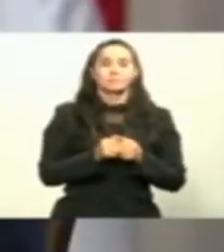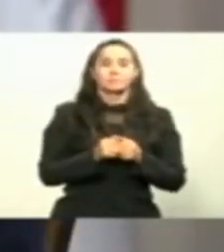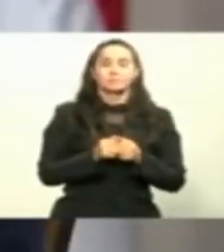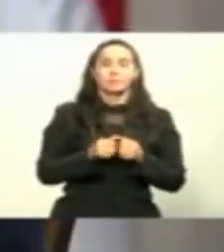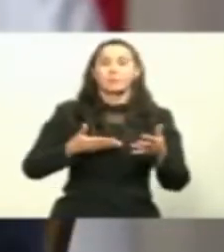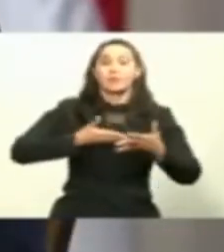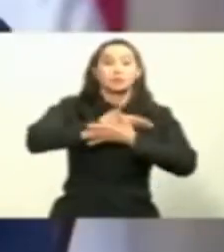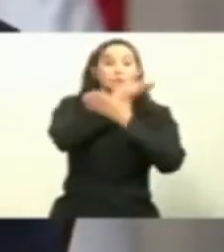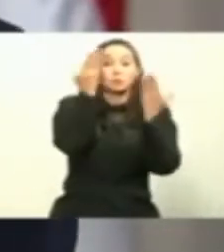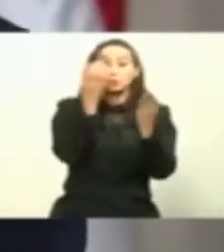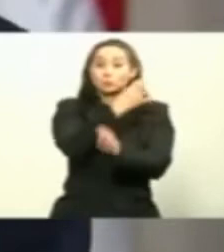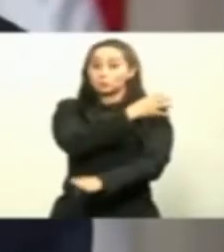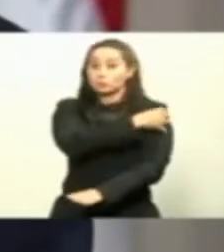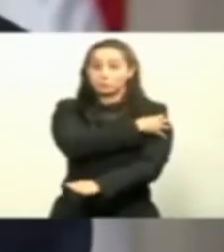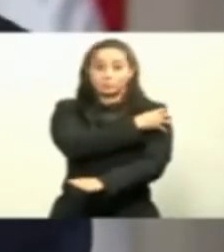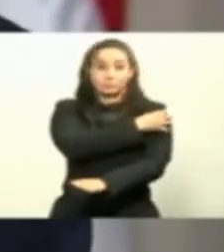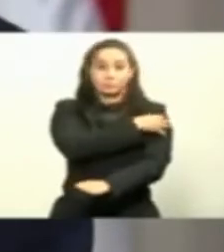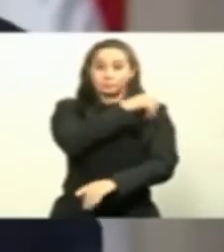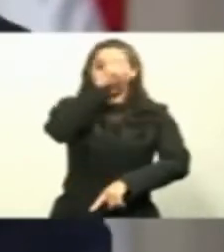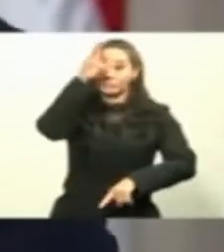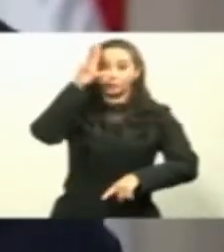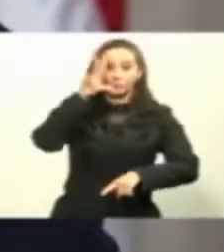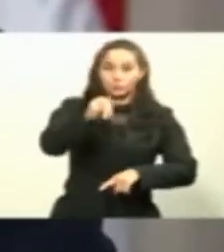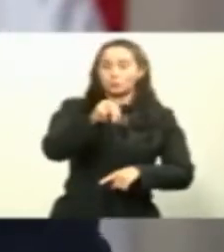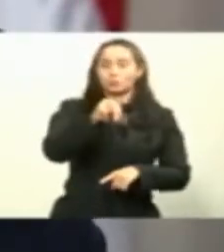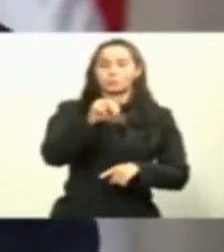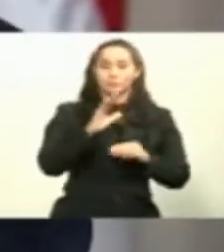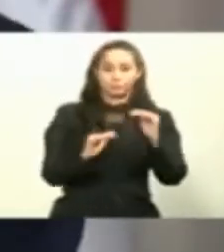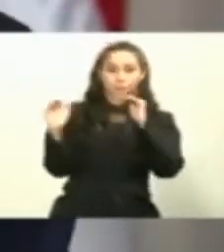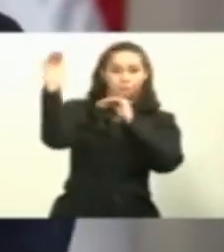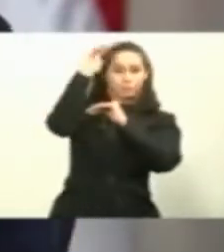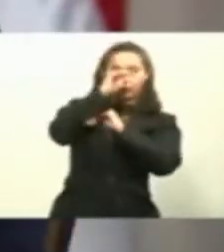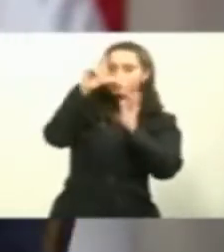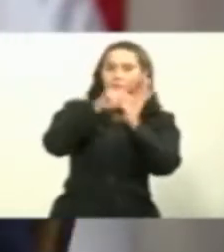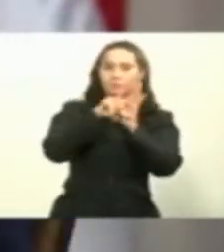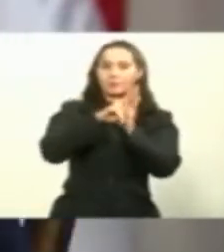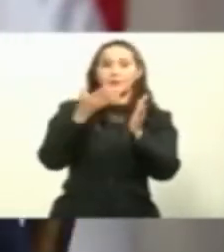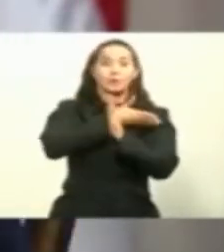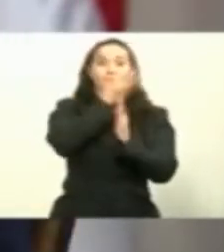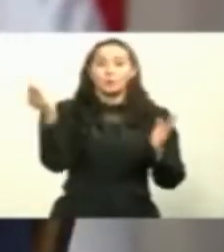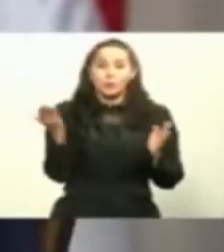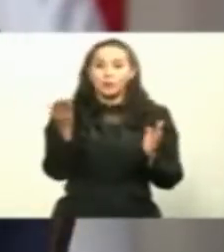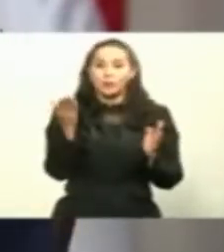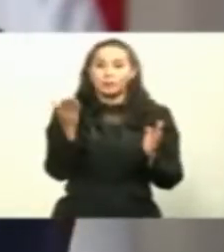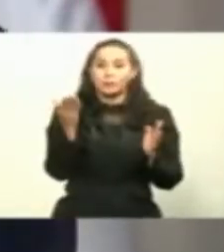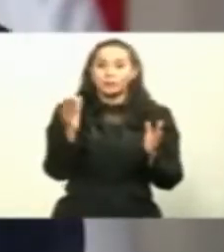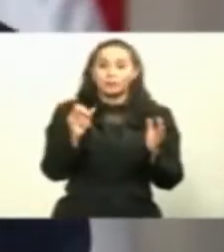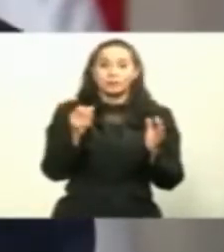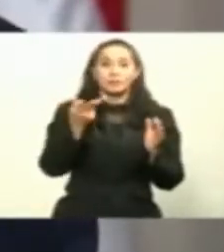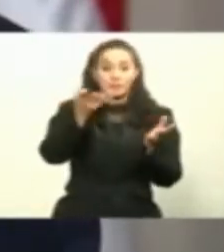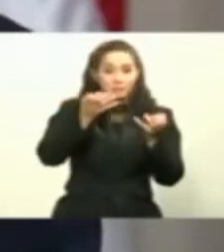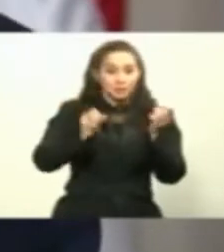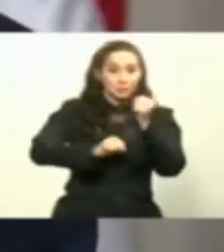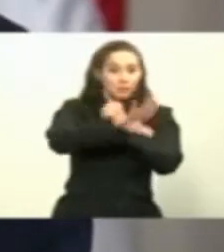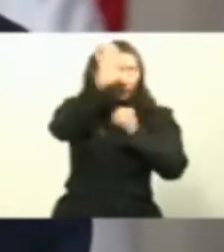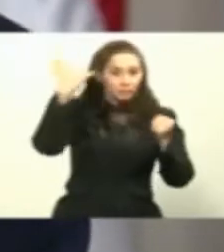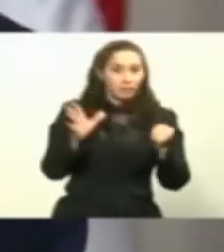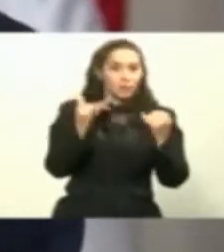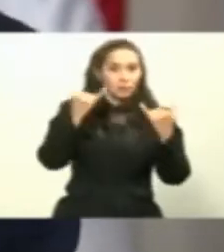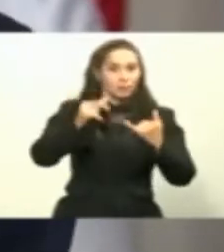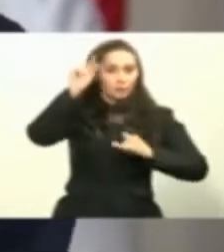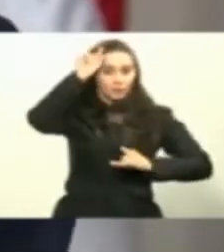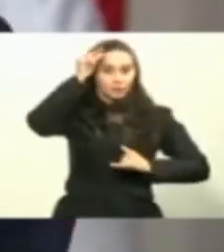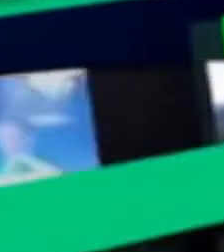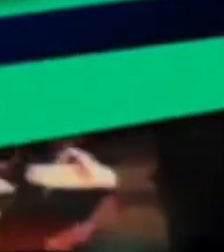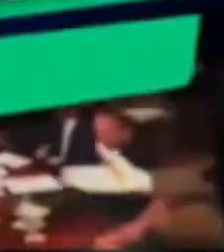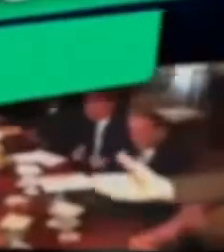No hay rango aquí que pueda estar por encima de la ley. Y que quede claro en este